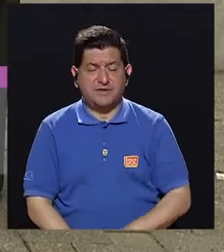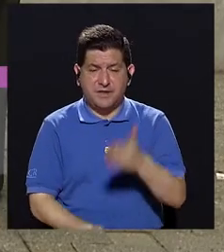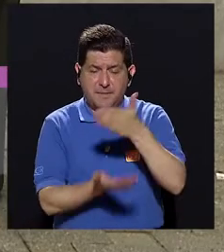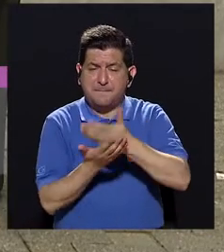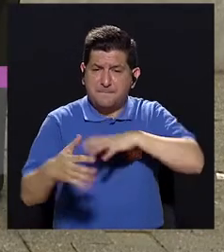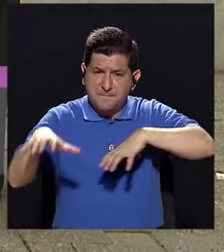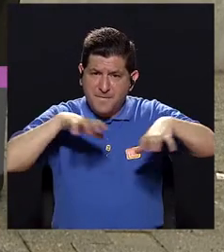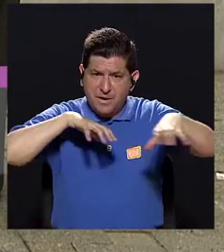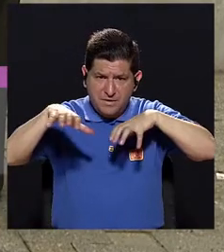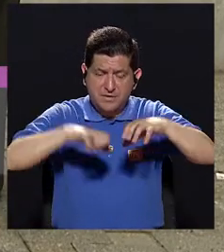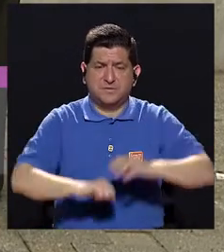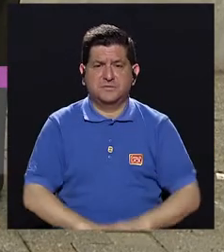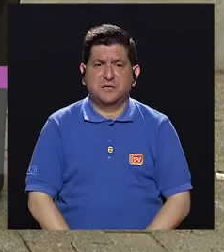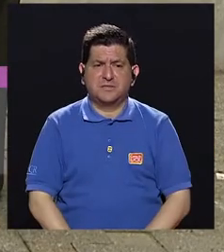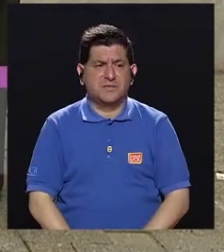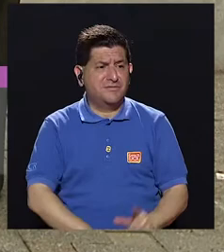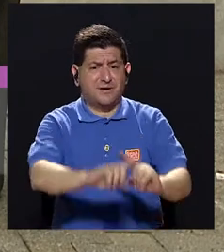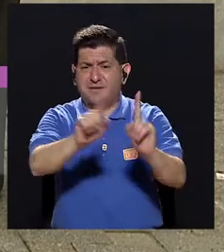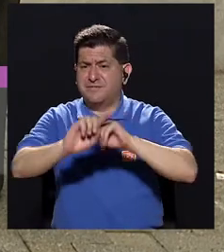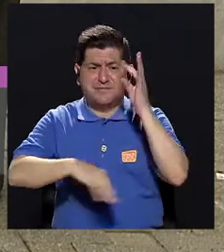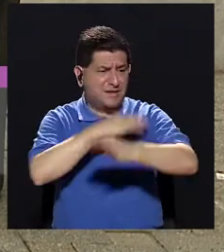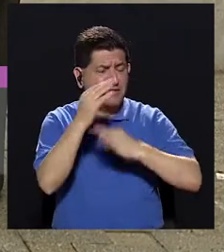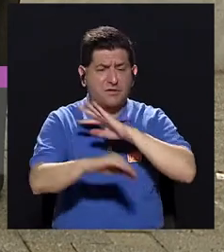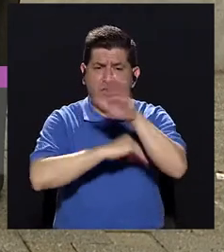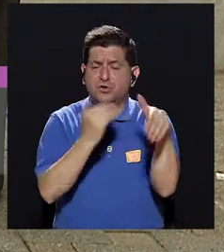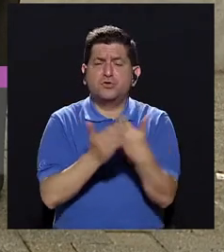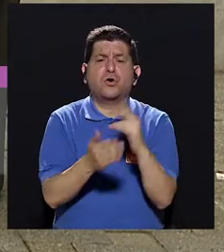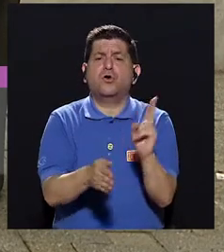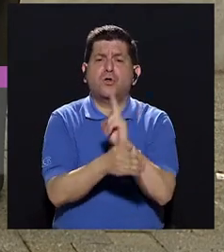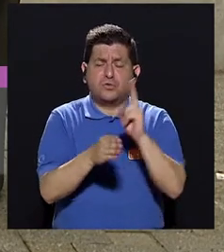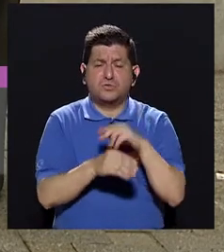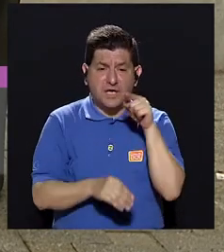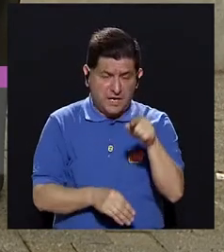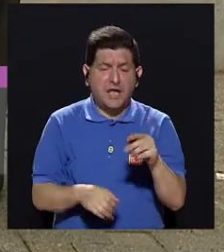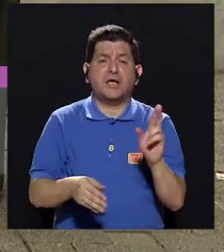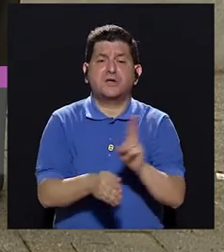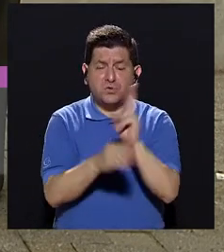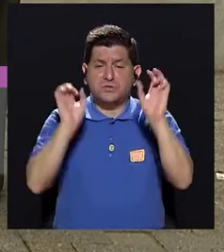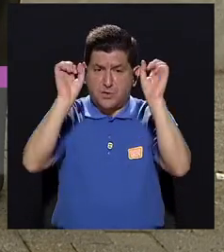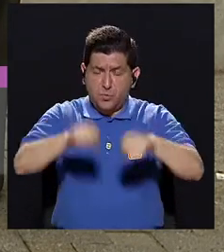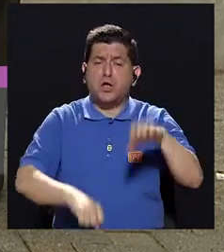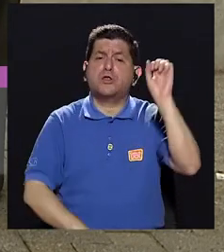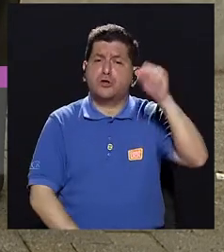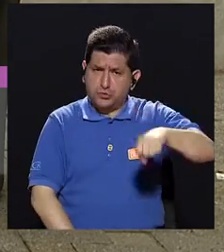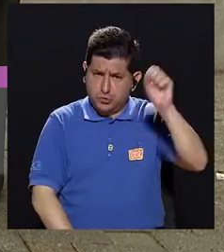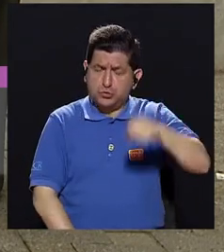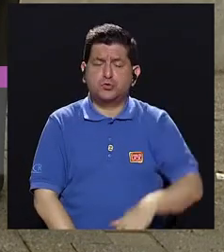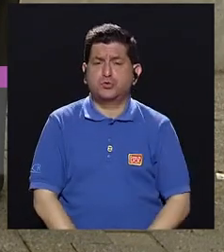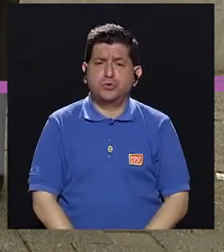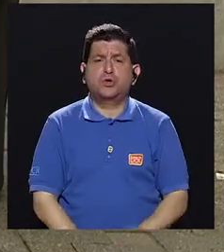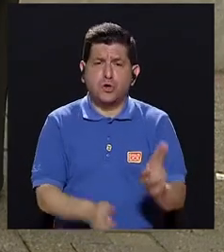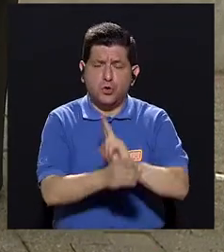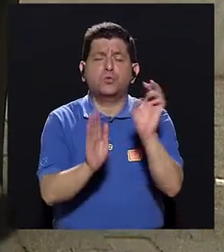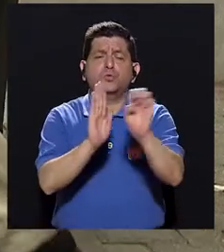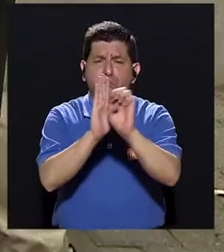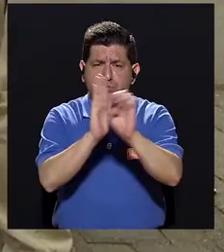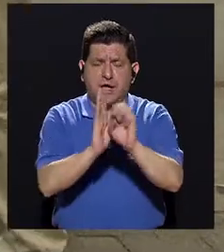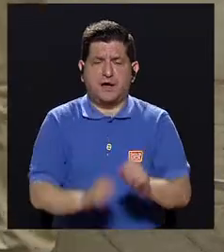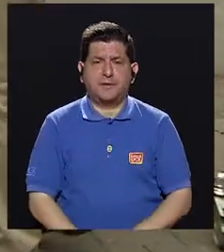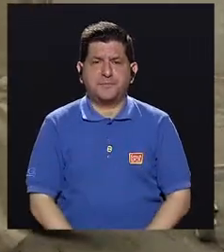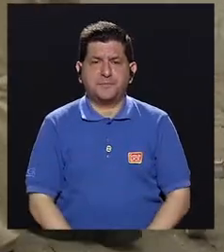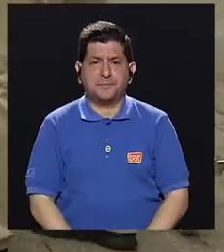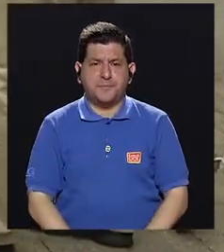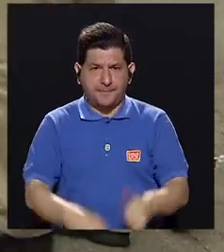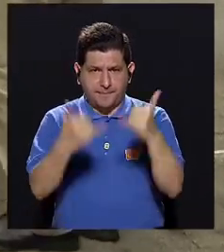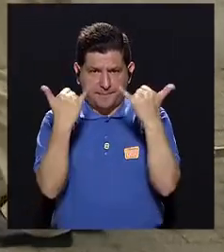la pausa activa es tan diversa que todo se puede utilizar. ¿Podemos usar esto para...? Sí, claro. Para hacer pausas. Vamos a usarlo como ejemplo. Entonces, lo que vamos a